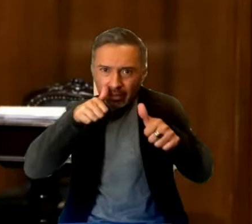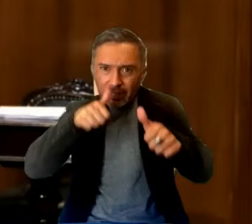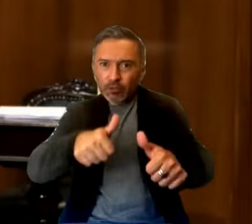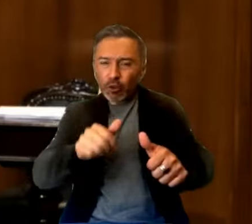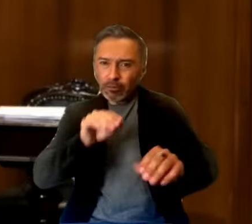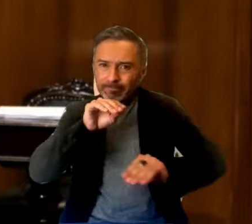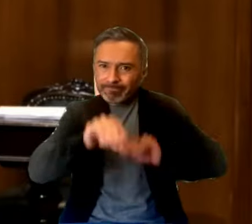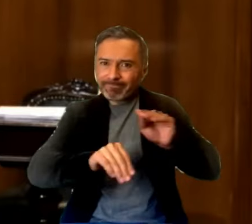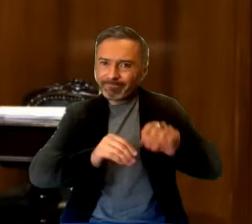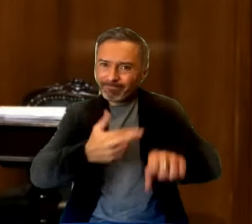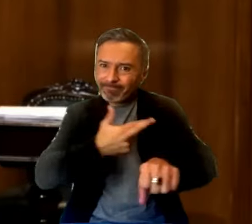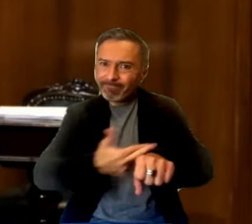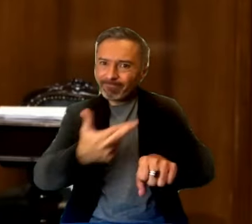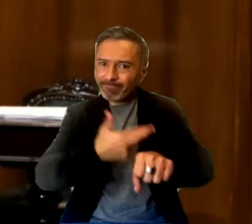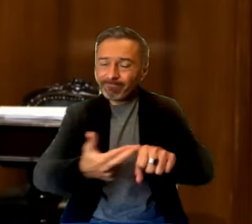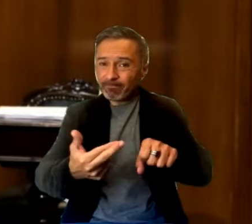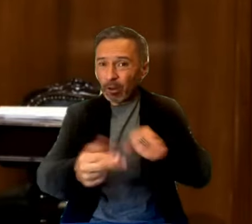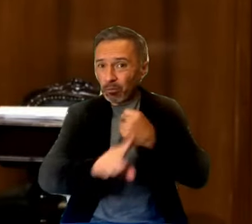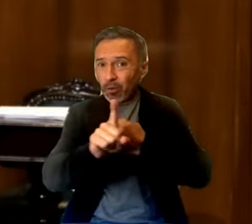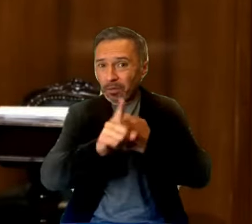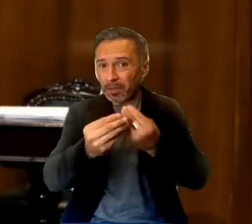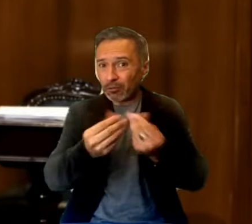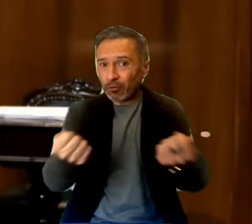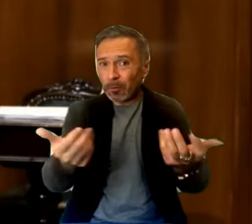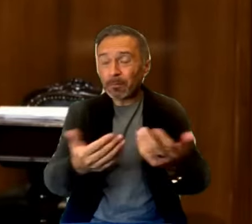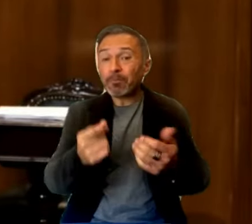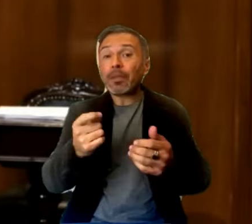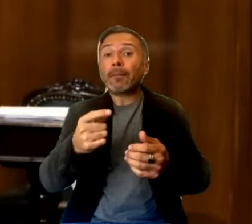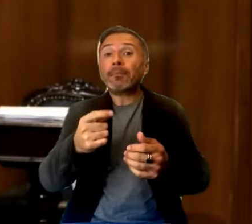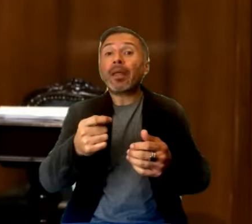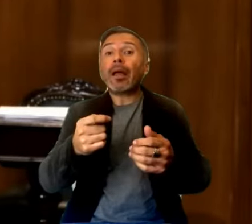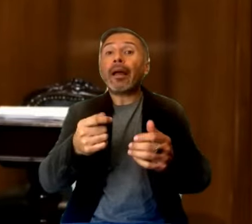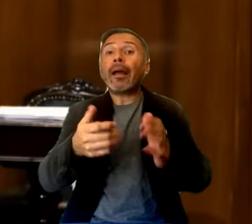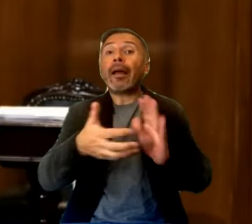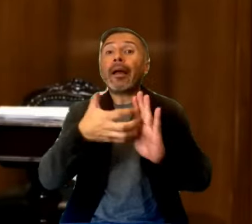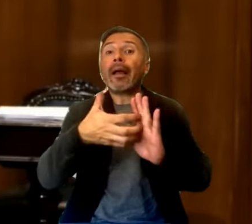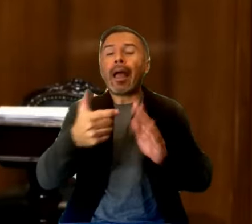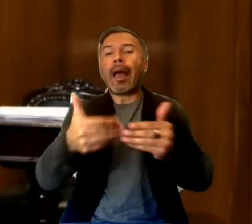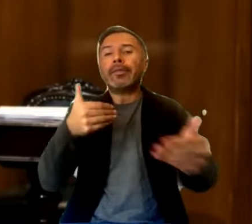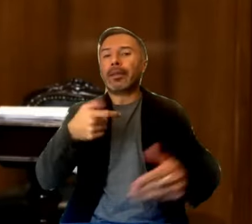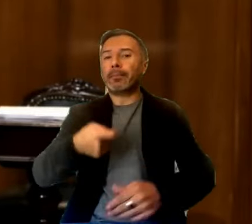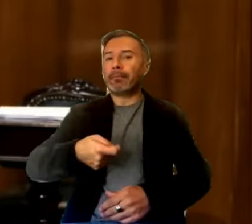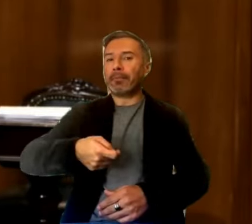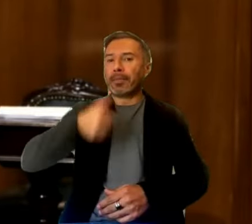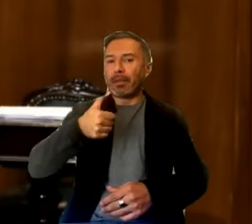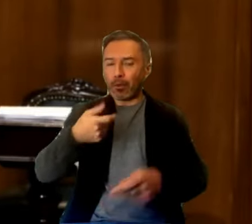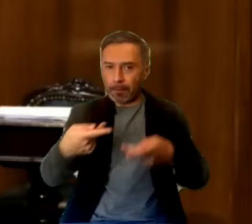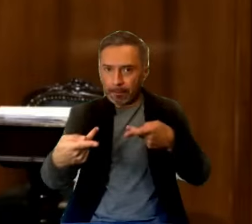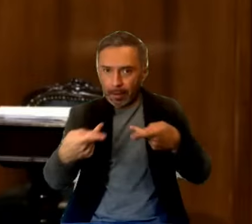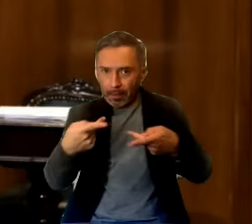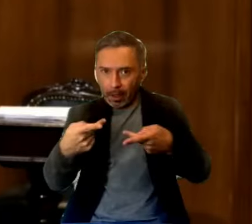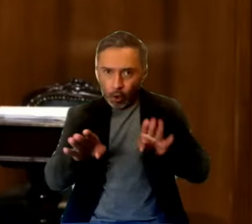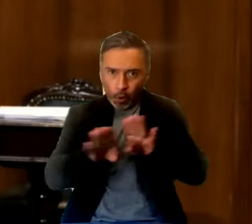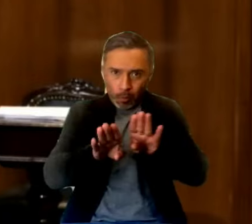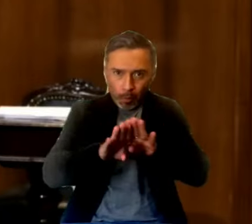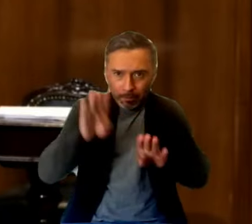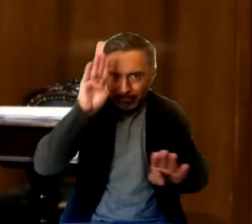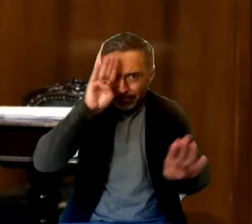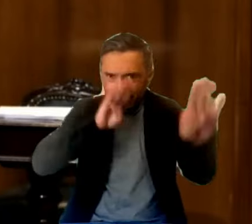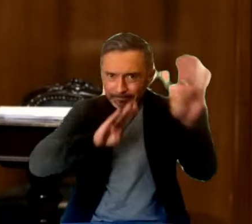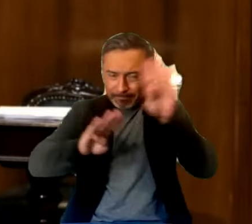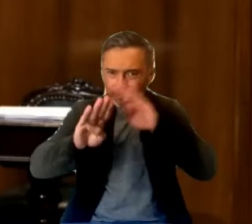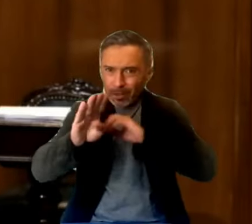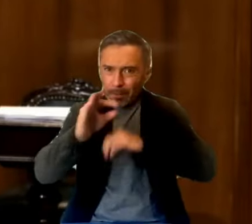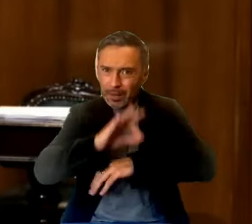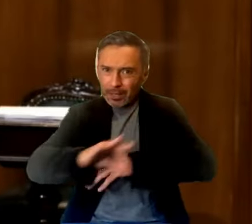Y antes que todo eso, pues viene la planeación. Y es por eso que con el firme objetivo de construir un mejor Estado de